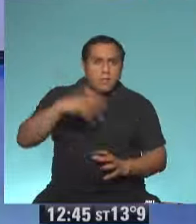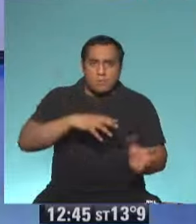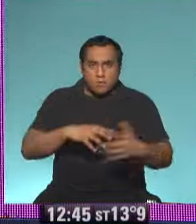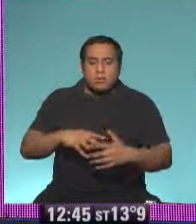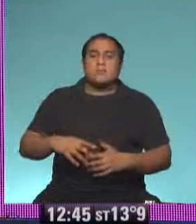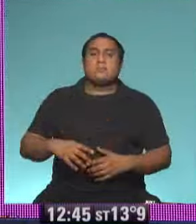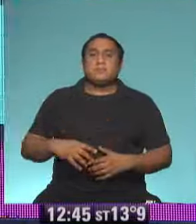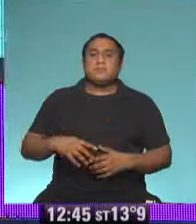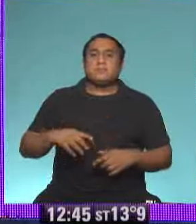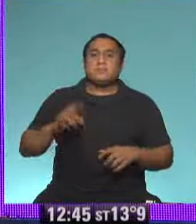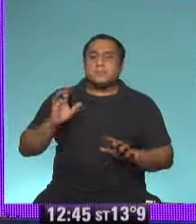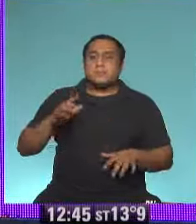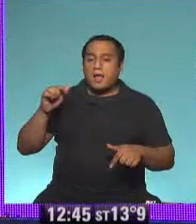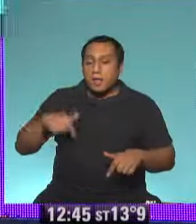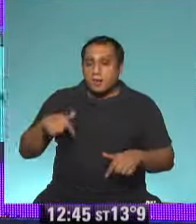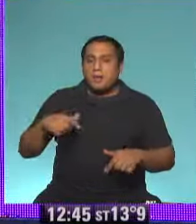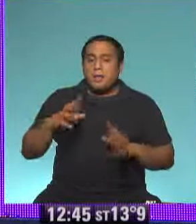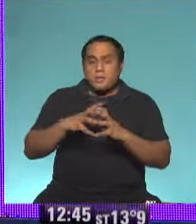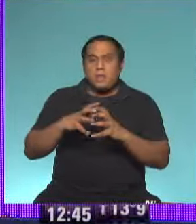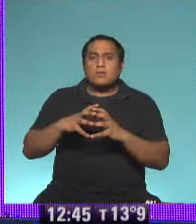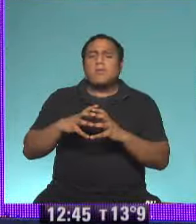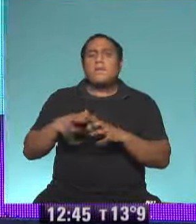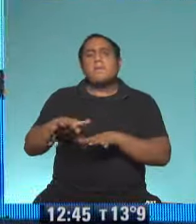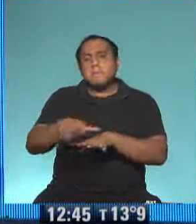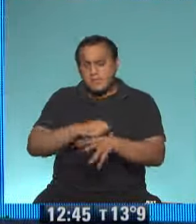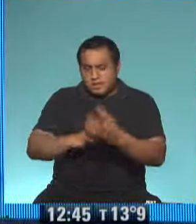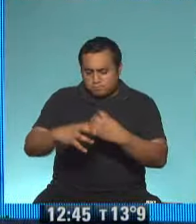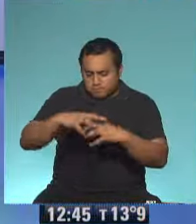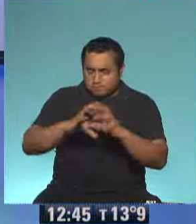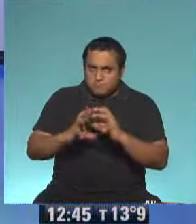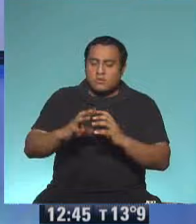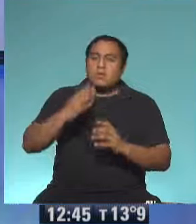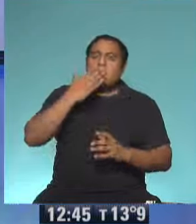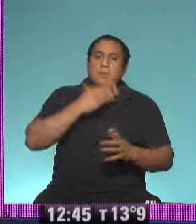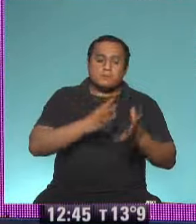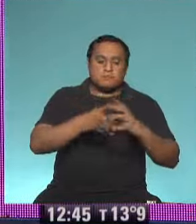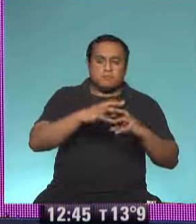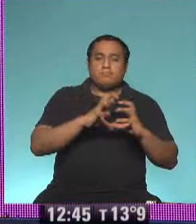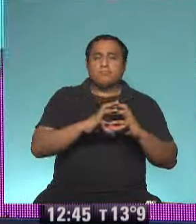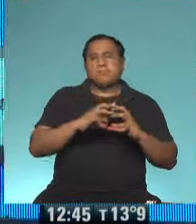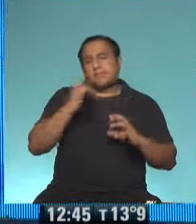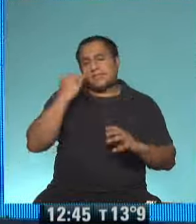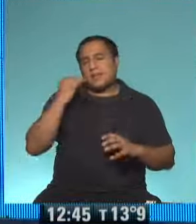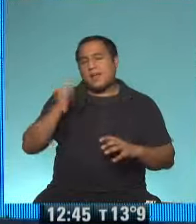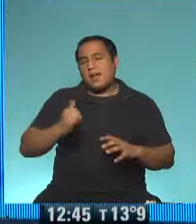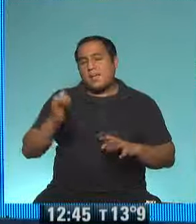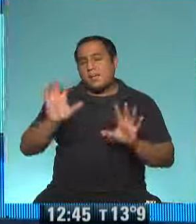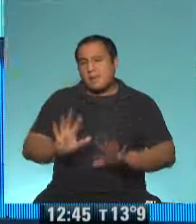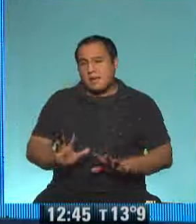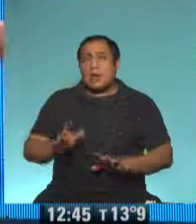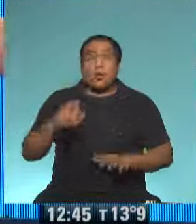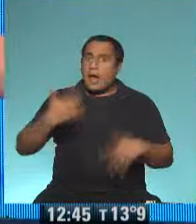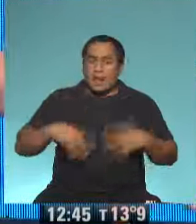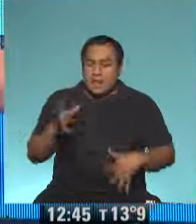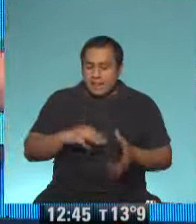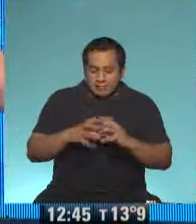Perfecto. Entonces, les digo, armen una pelota de medio de papel. Sí. La clásica, clásica. La deben tener ahí preparada, pero si no la arman